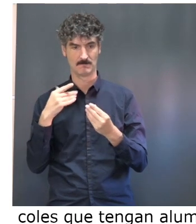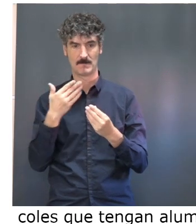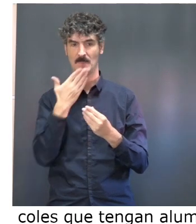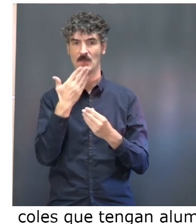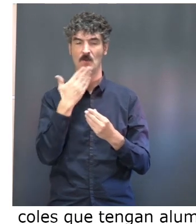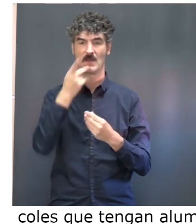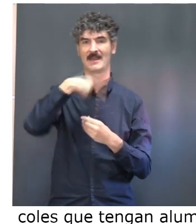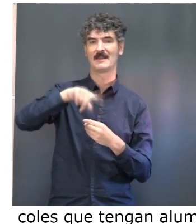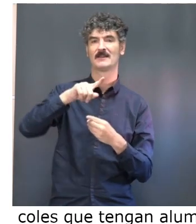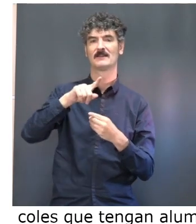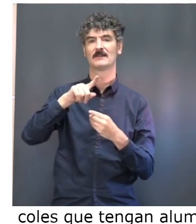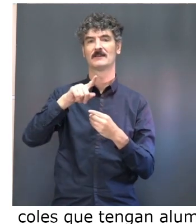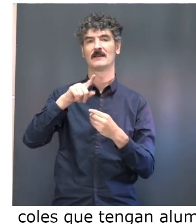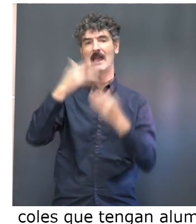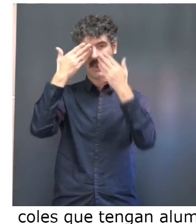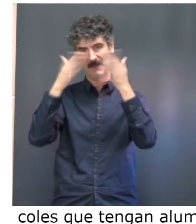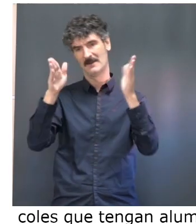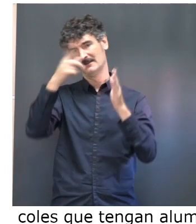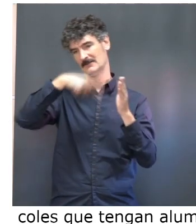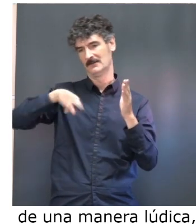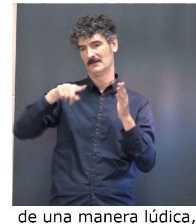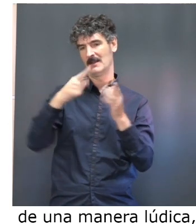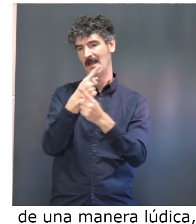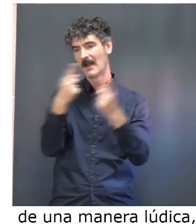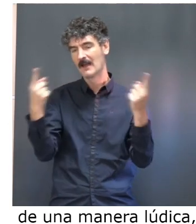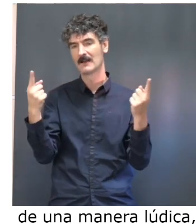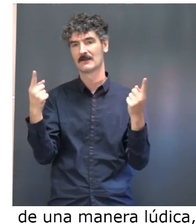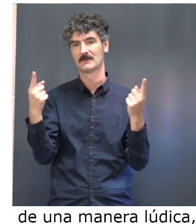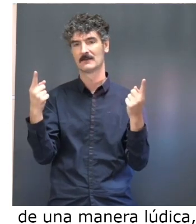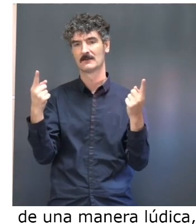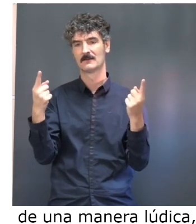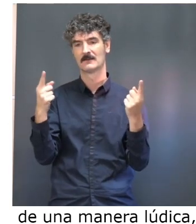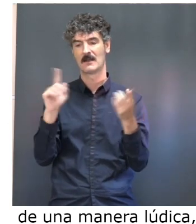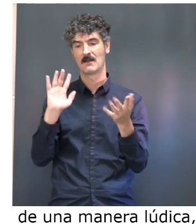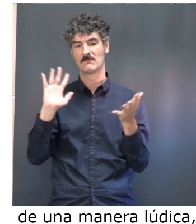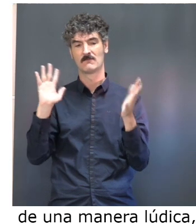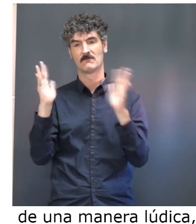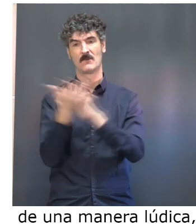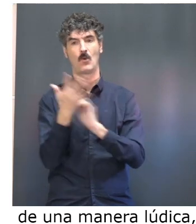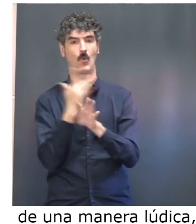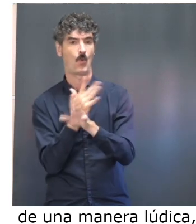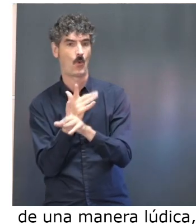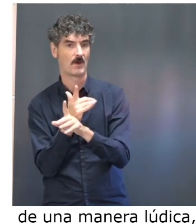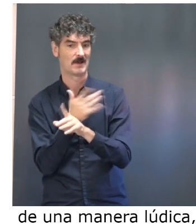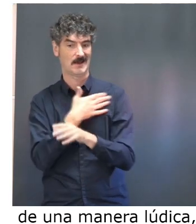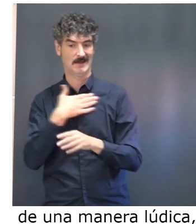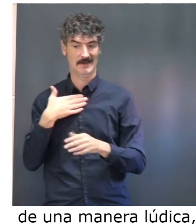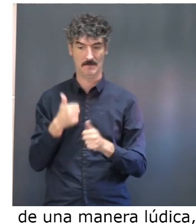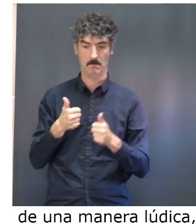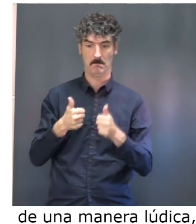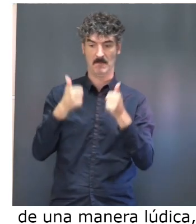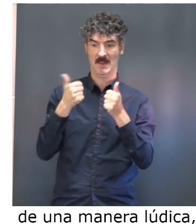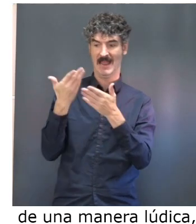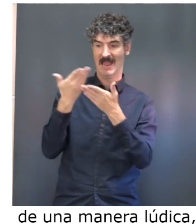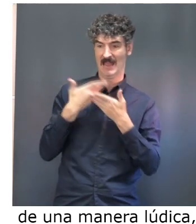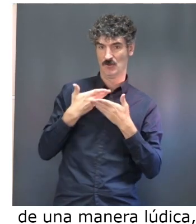pero también abiertos para aquellos que los quieran modificar, adaptar o ampliar o generar con